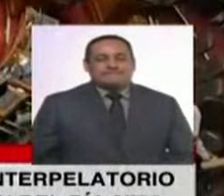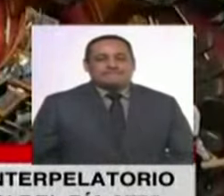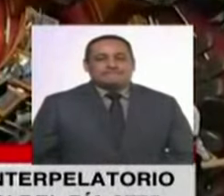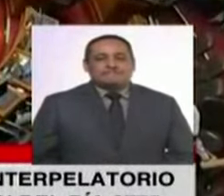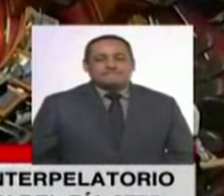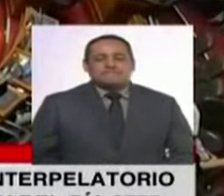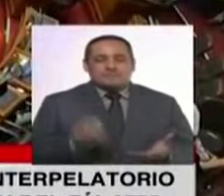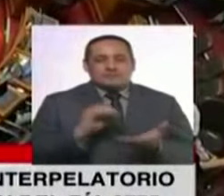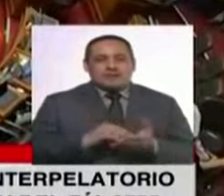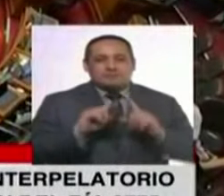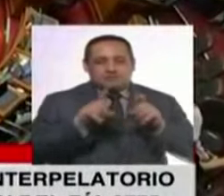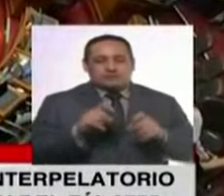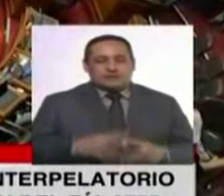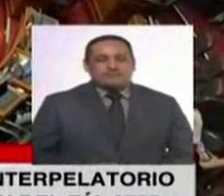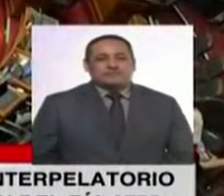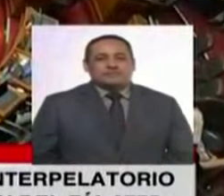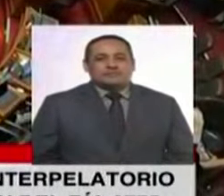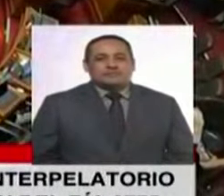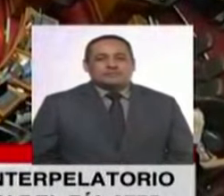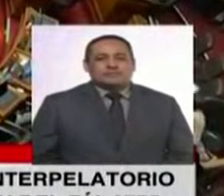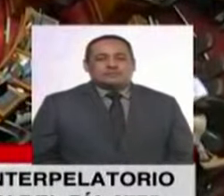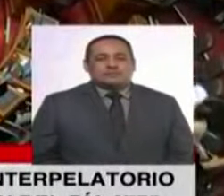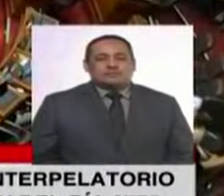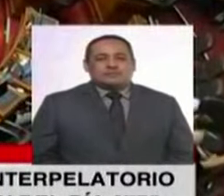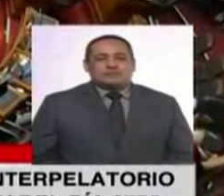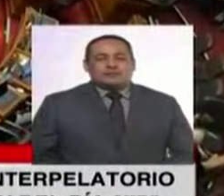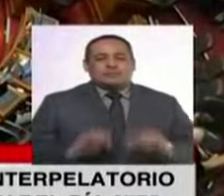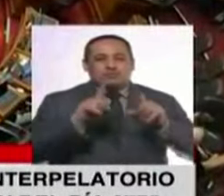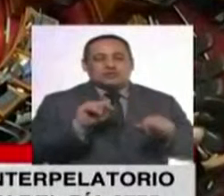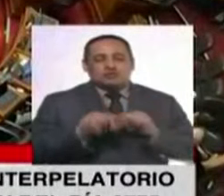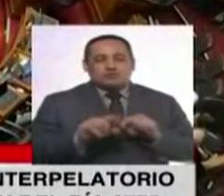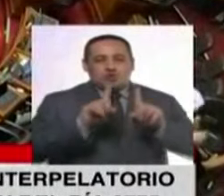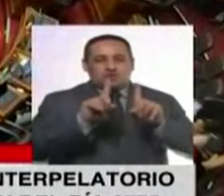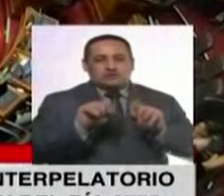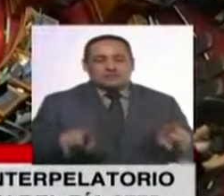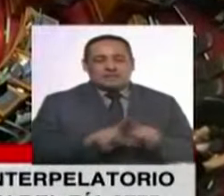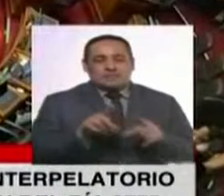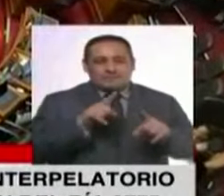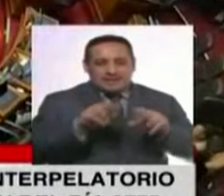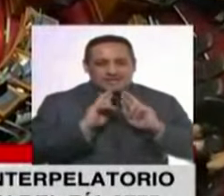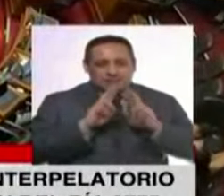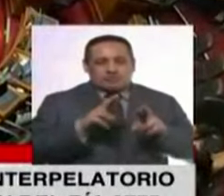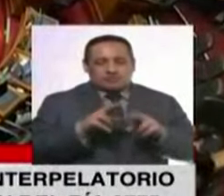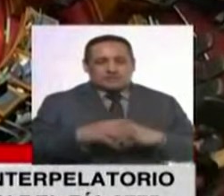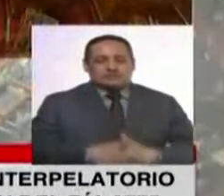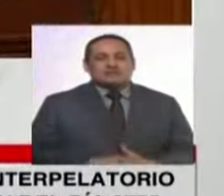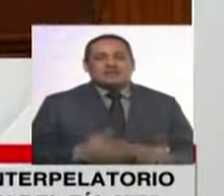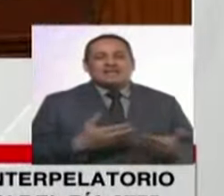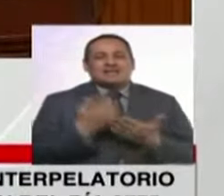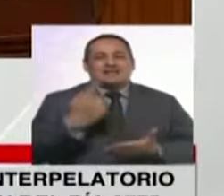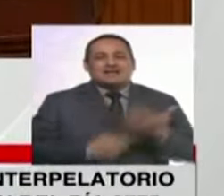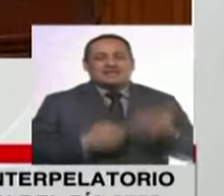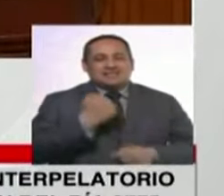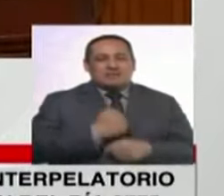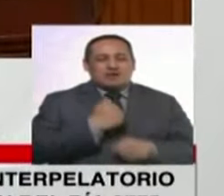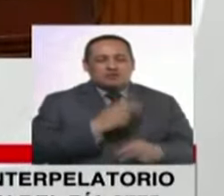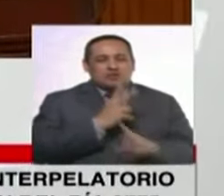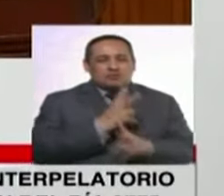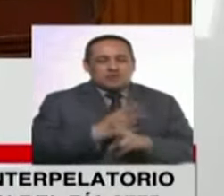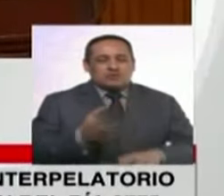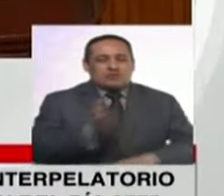presidenta siguiente pregunta número 11 para que diga usted Qué acciones de prevención